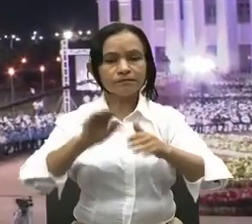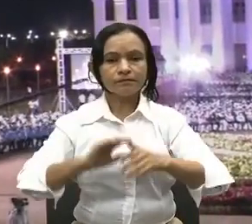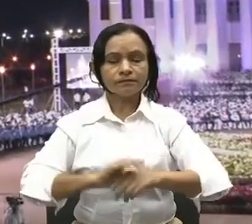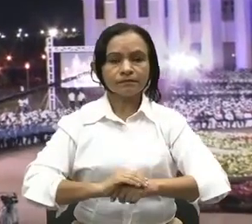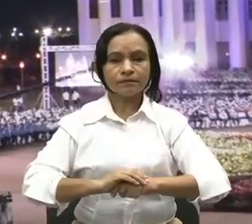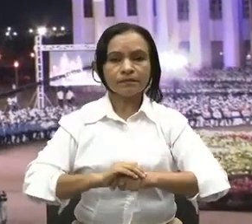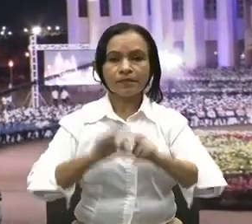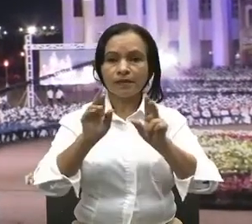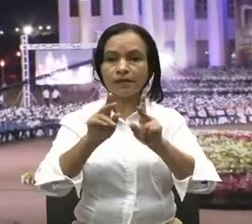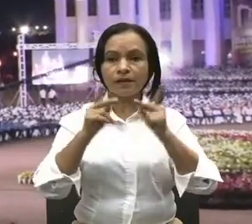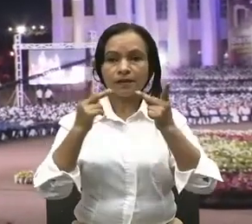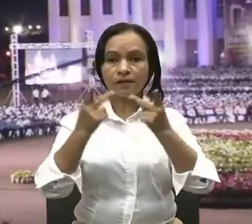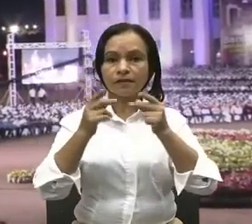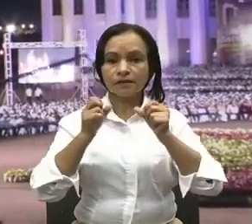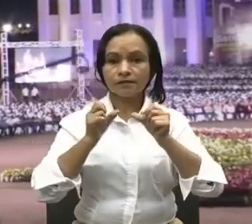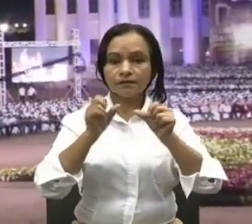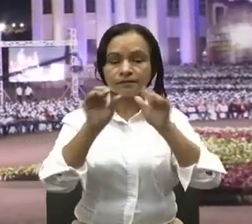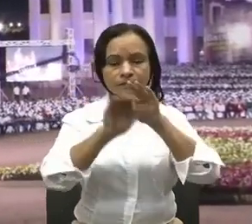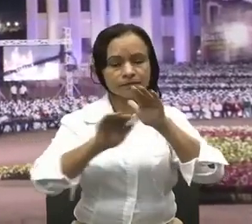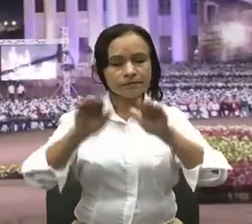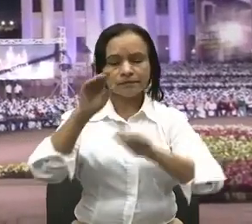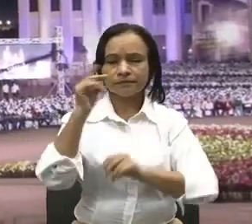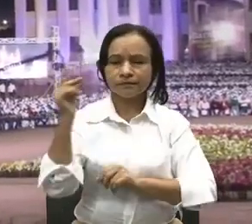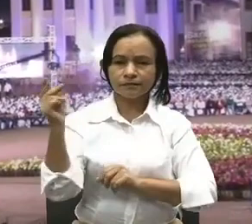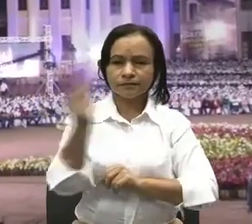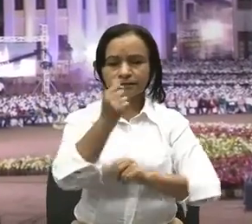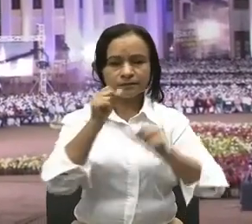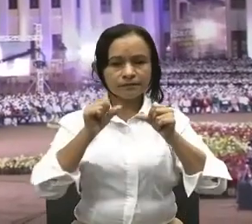es un pueblo que va a avanzar más rápidamente